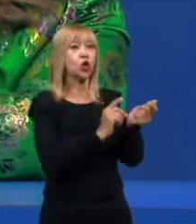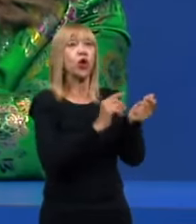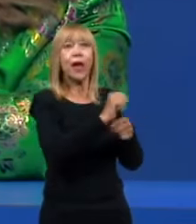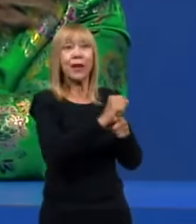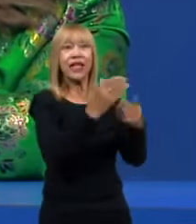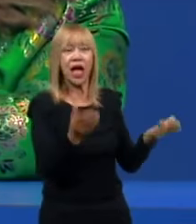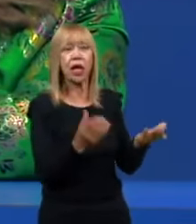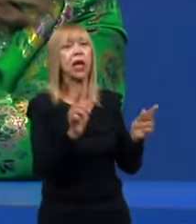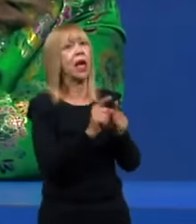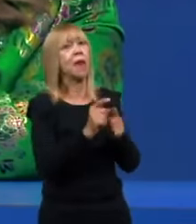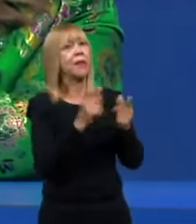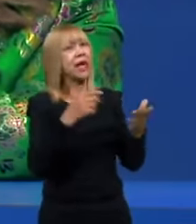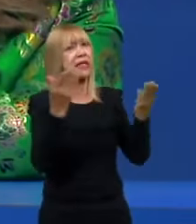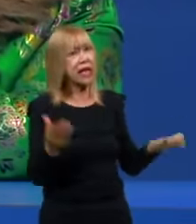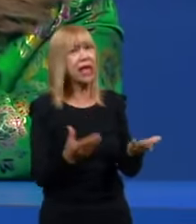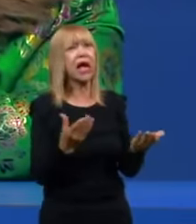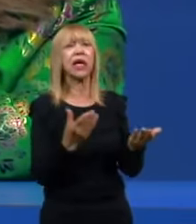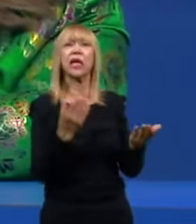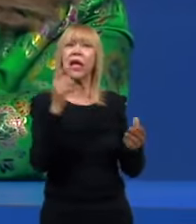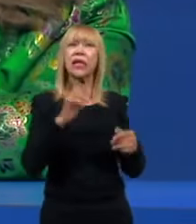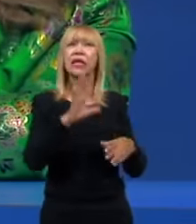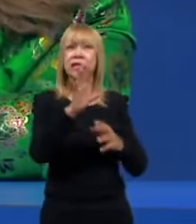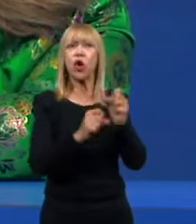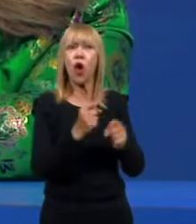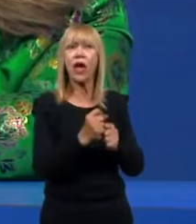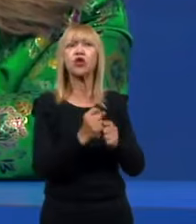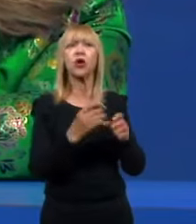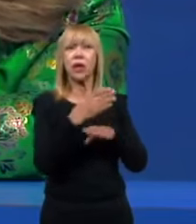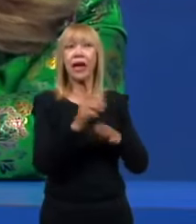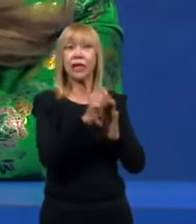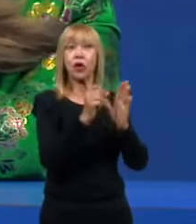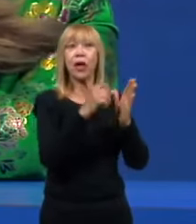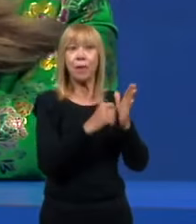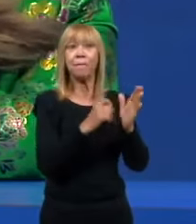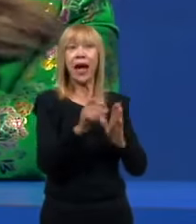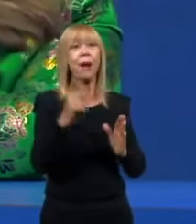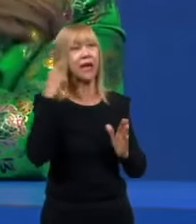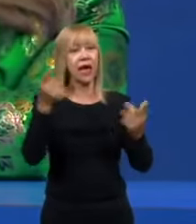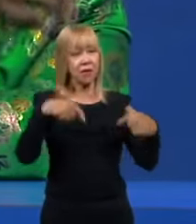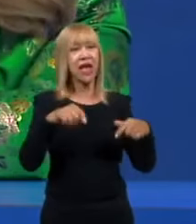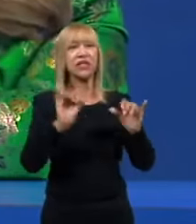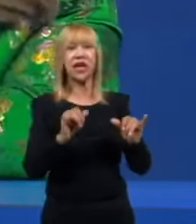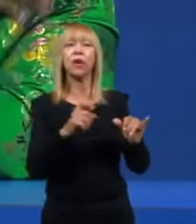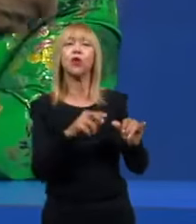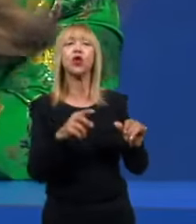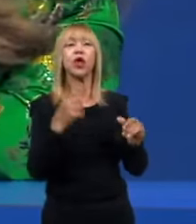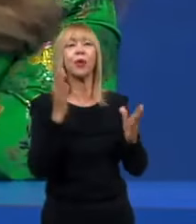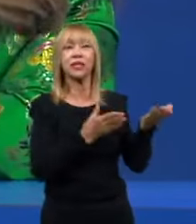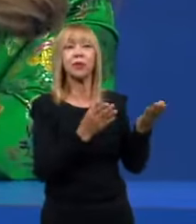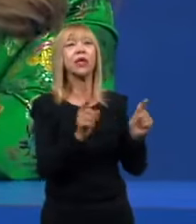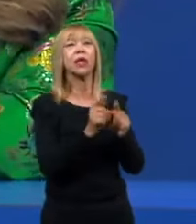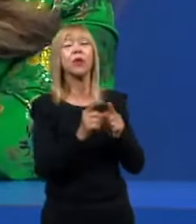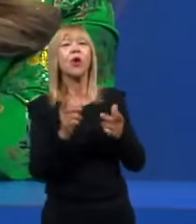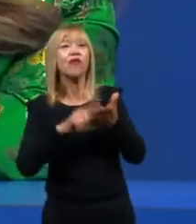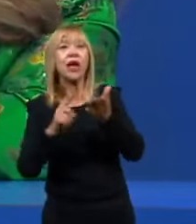que esas residencias se queden aquí y puedan cumplir 5 años después que el Estado le paga para que den servicios en Puerto Rico. También voy a fiscalizar